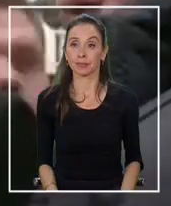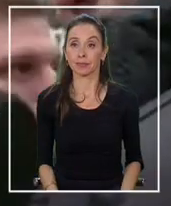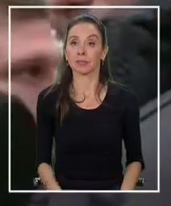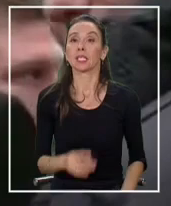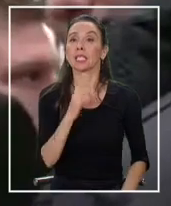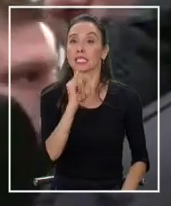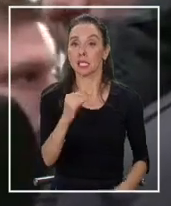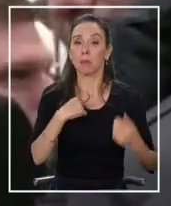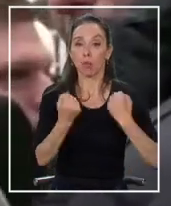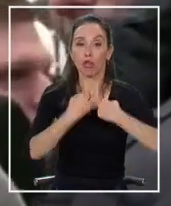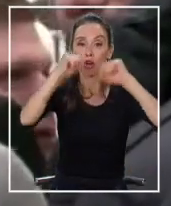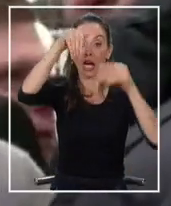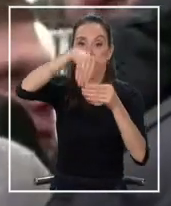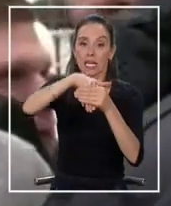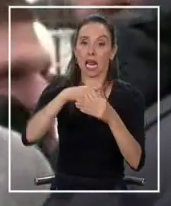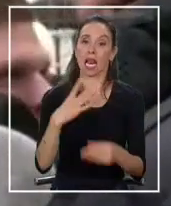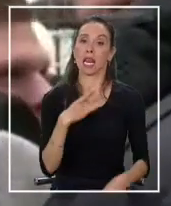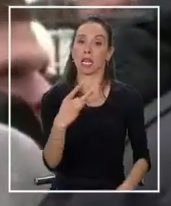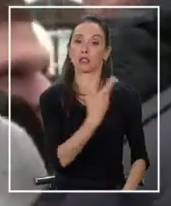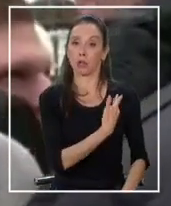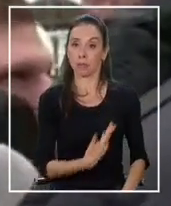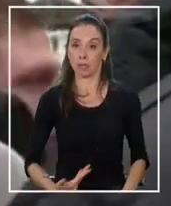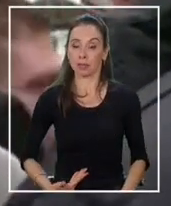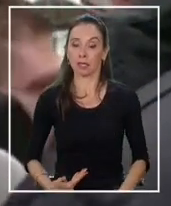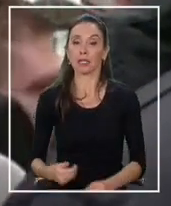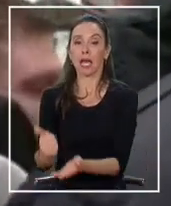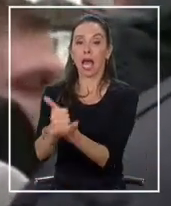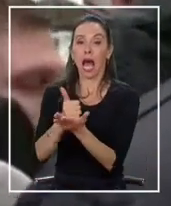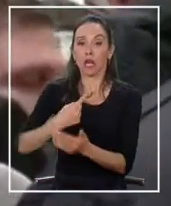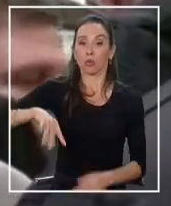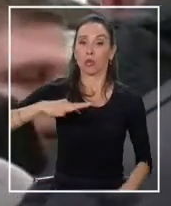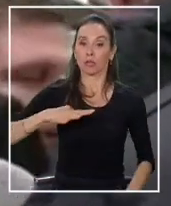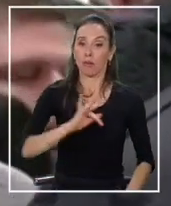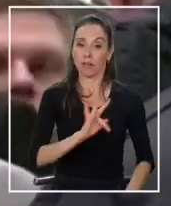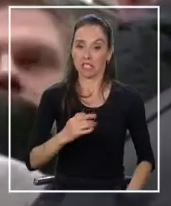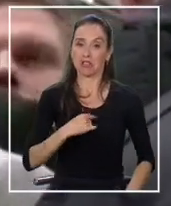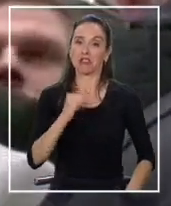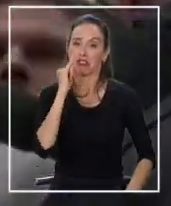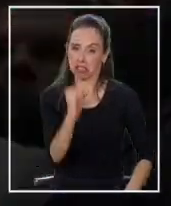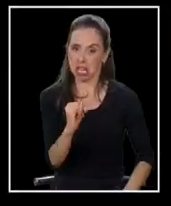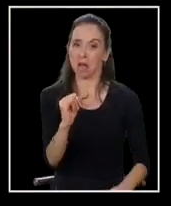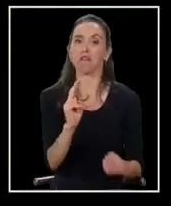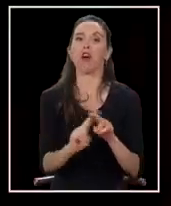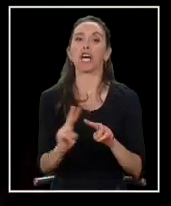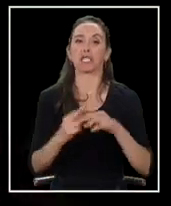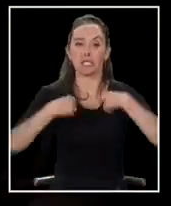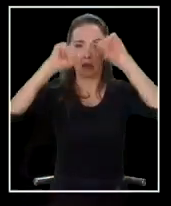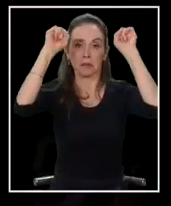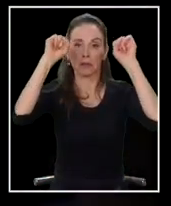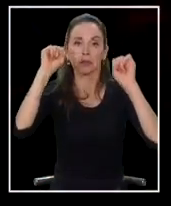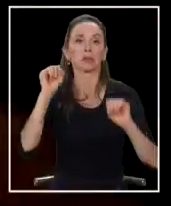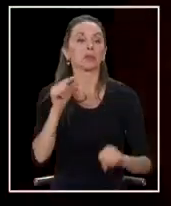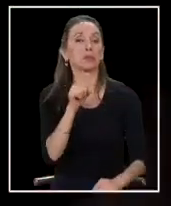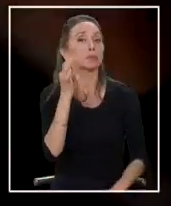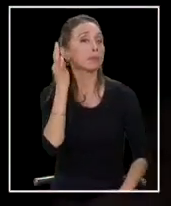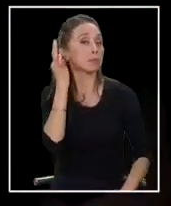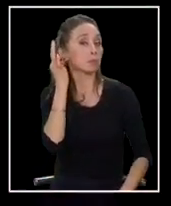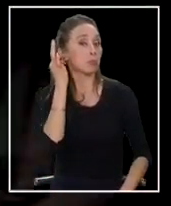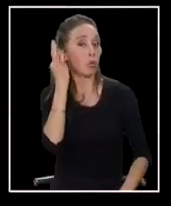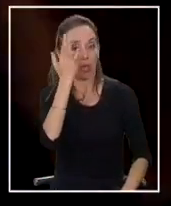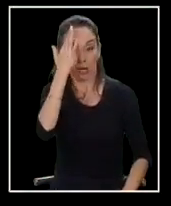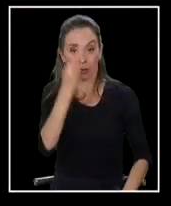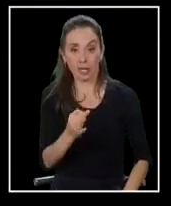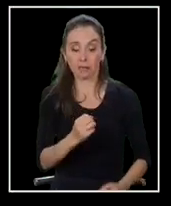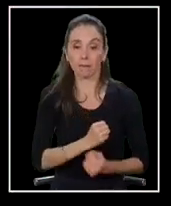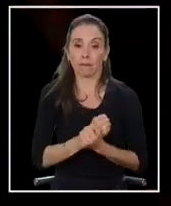Sí, puedo ganar esta elección presidencial y con la ayuda del pueblo francés lo haré. La definen como una mujer